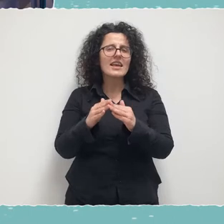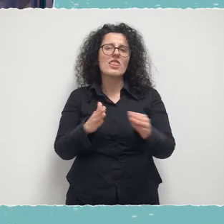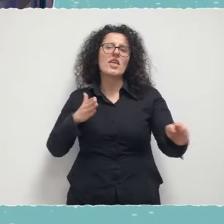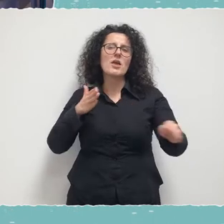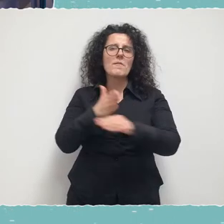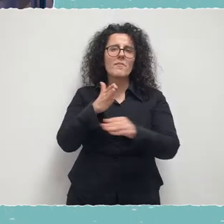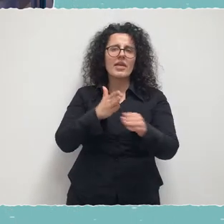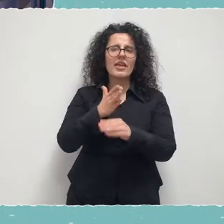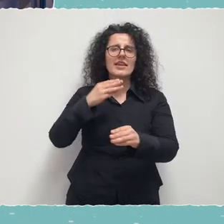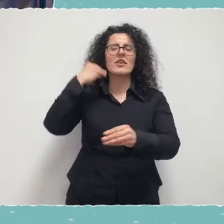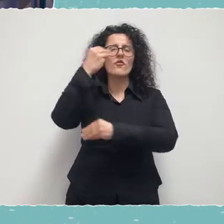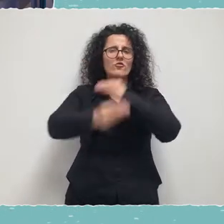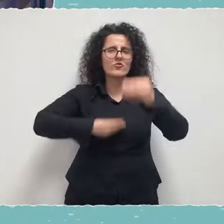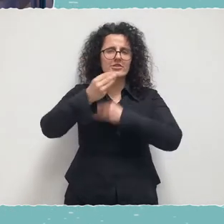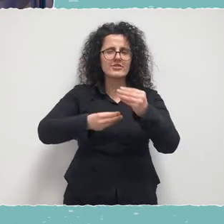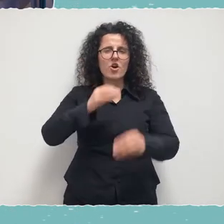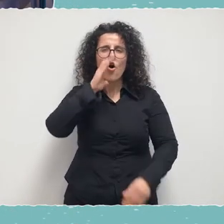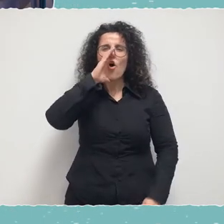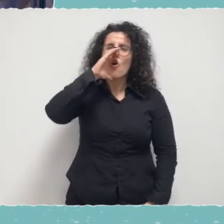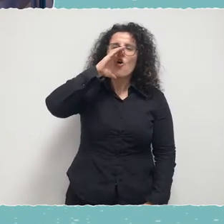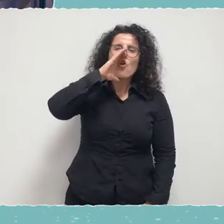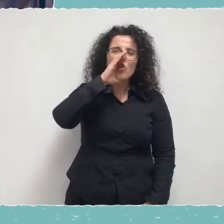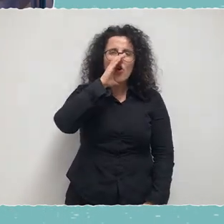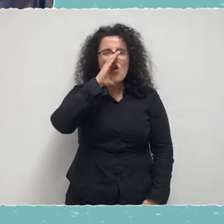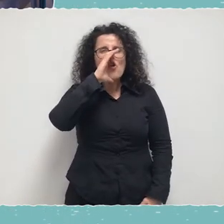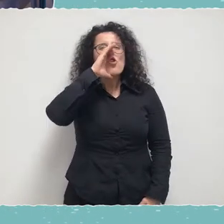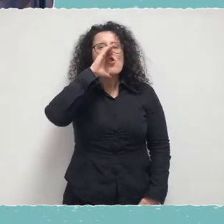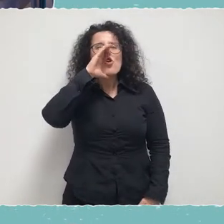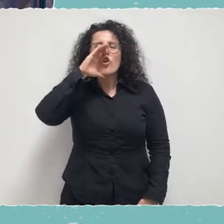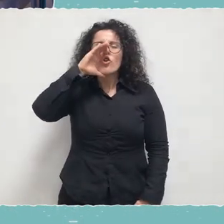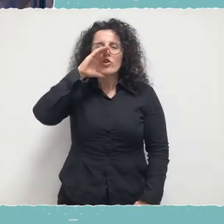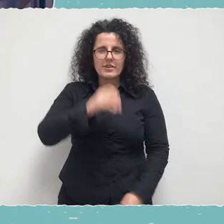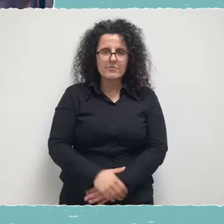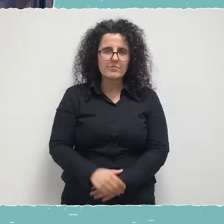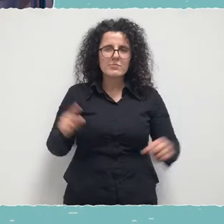fixo unha casa de madeira.